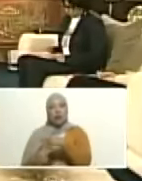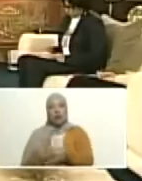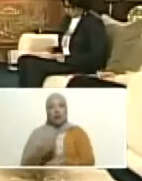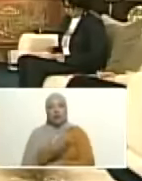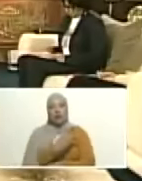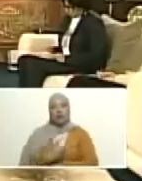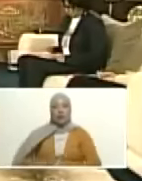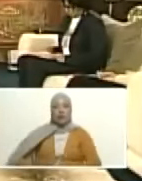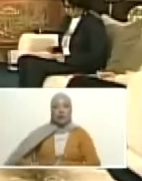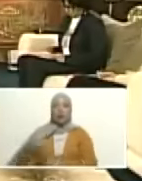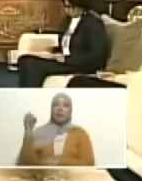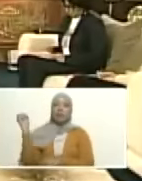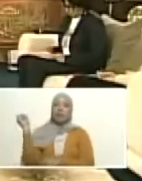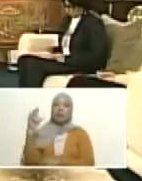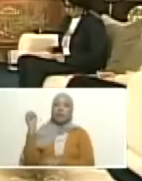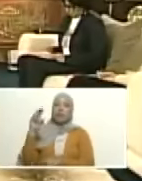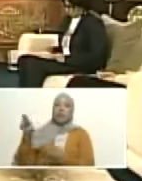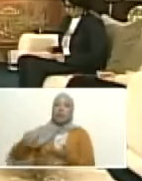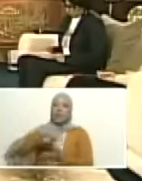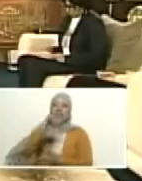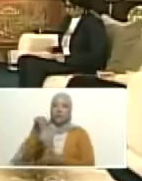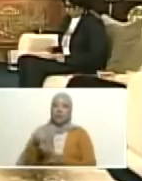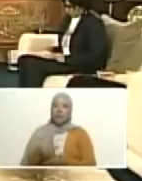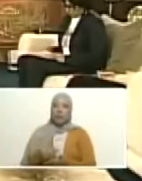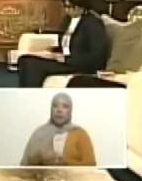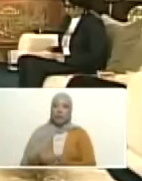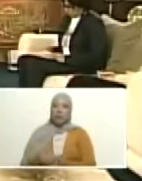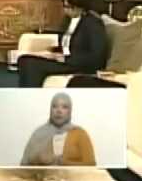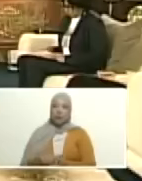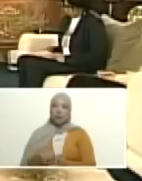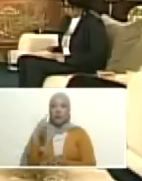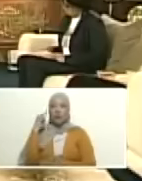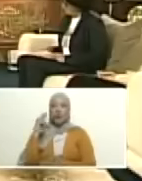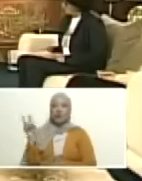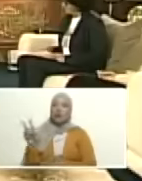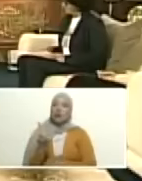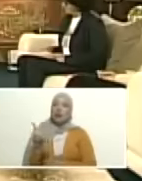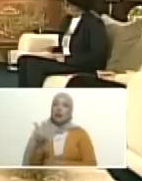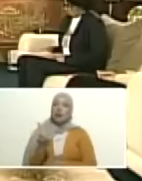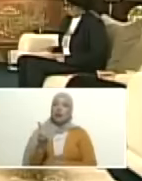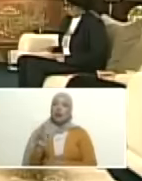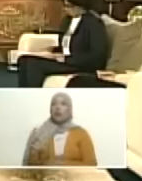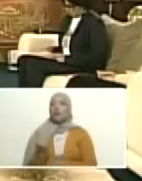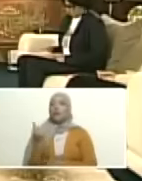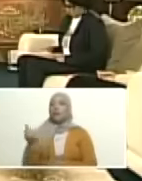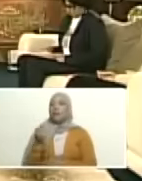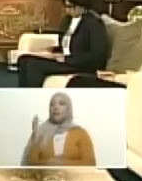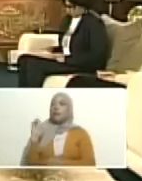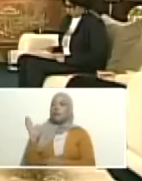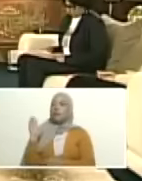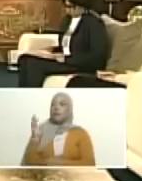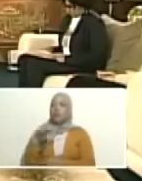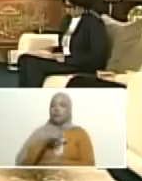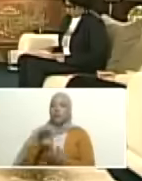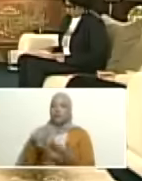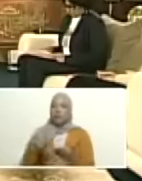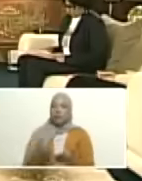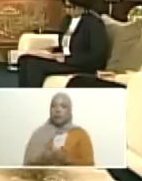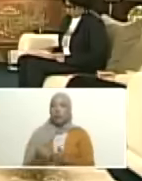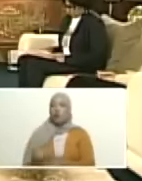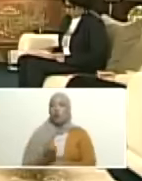presidente de la Asamblea Nacional de la República Bolivariana de Venezuela. La única Asamblea Nacional, como lo